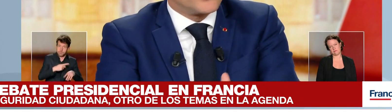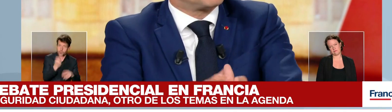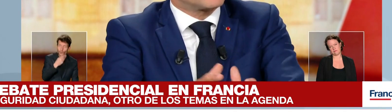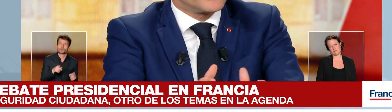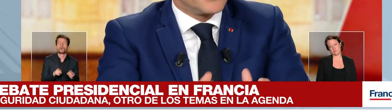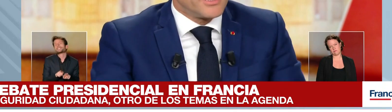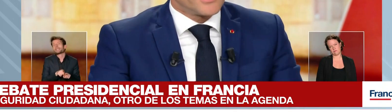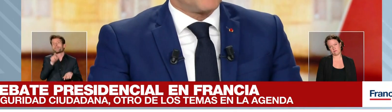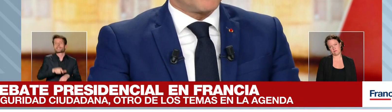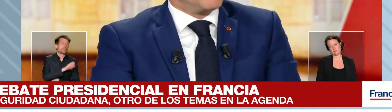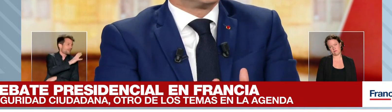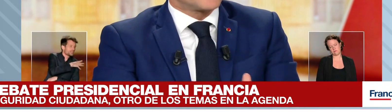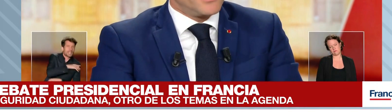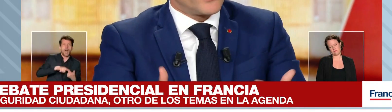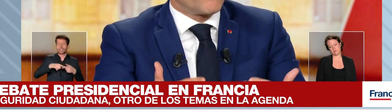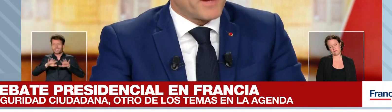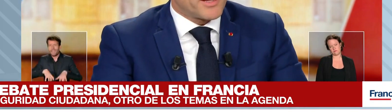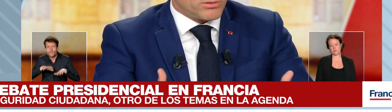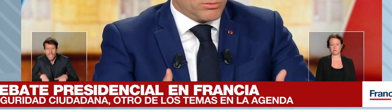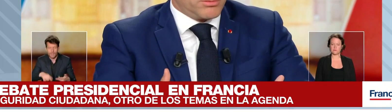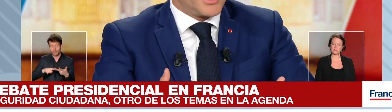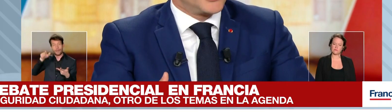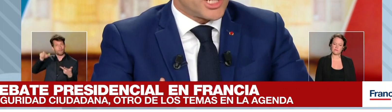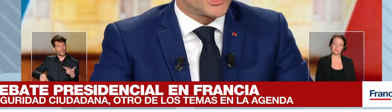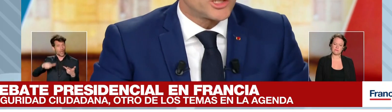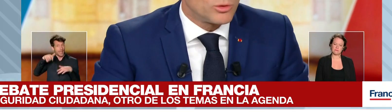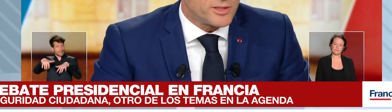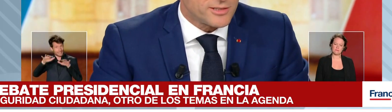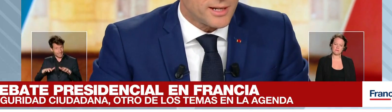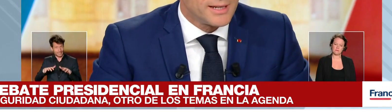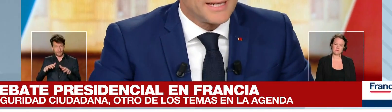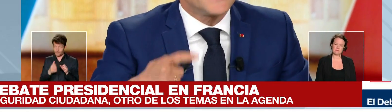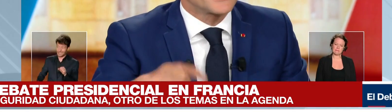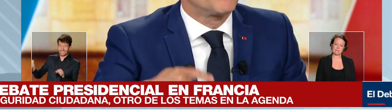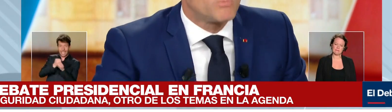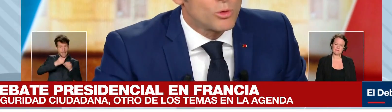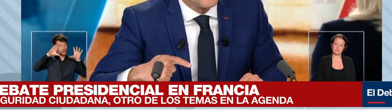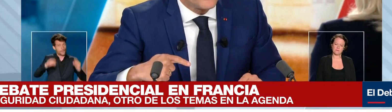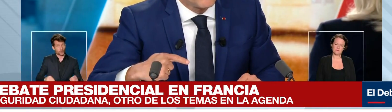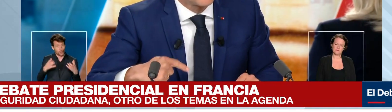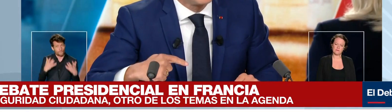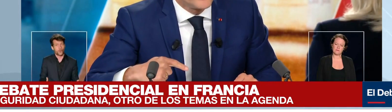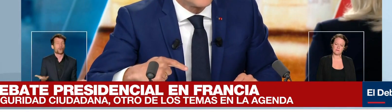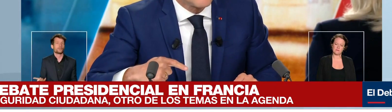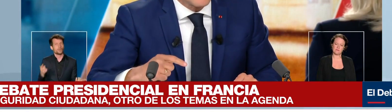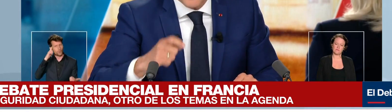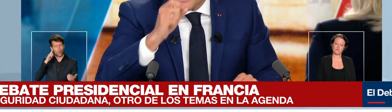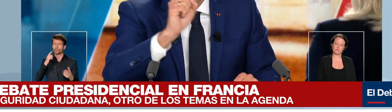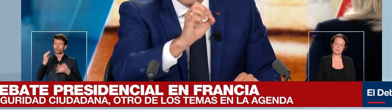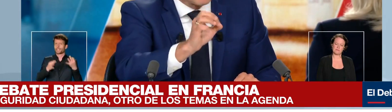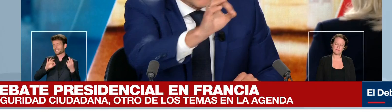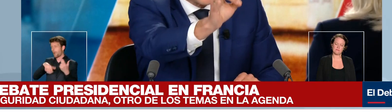creando más de 8.000 puestos administrativos de magistrados también, para aliviarles la